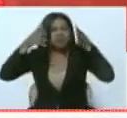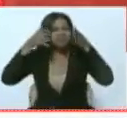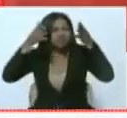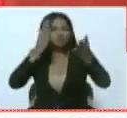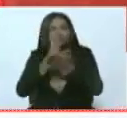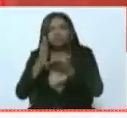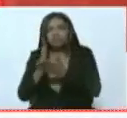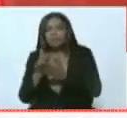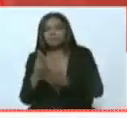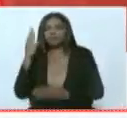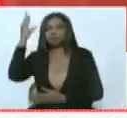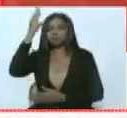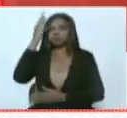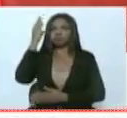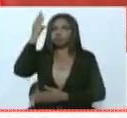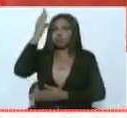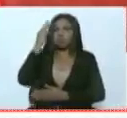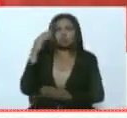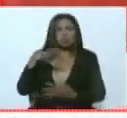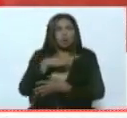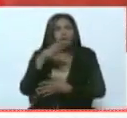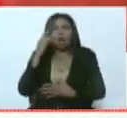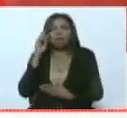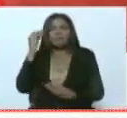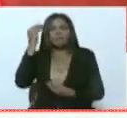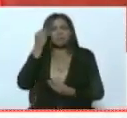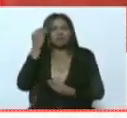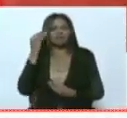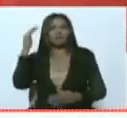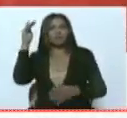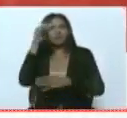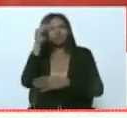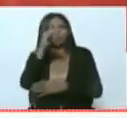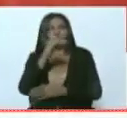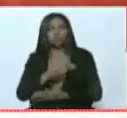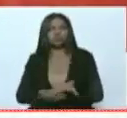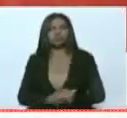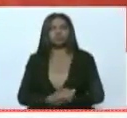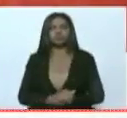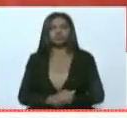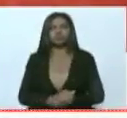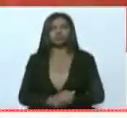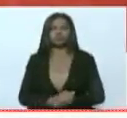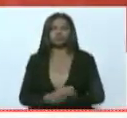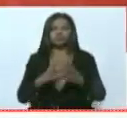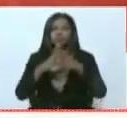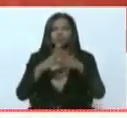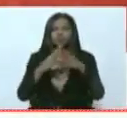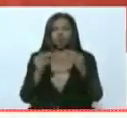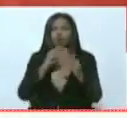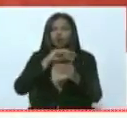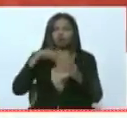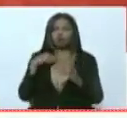en conciencia fértil, en alma fértil, en tierra fértil. Y